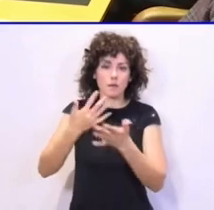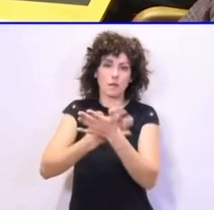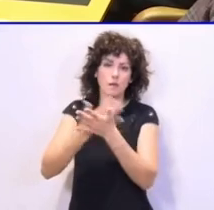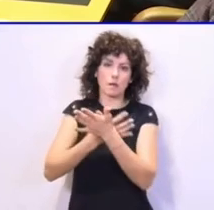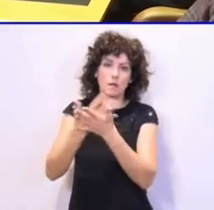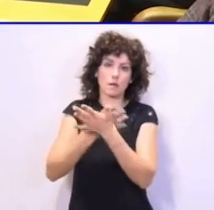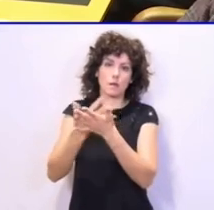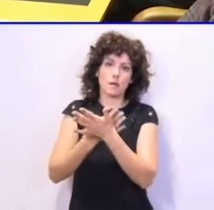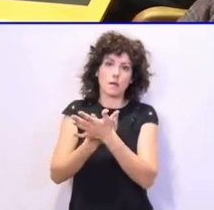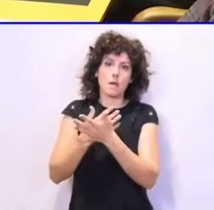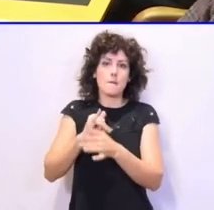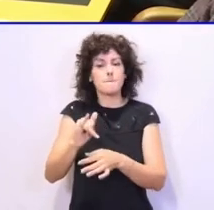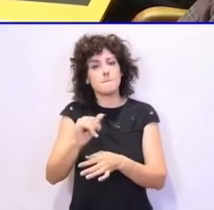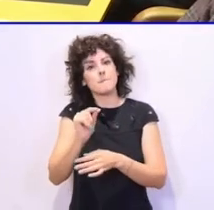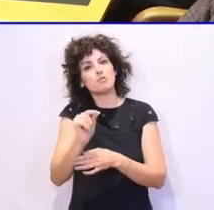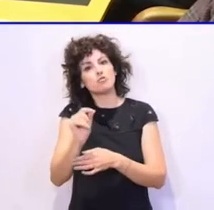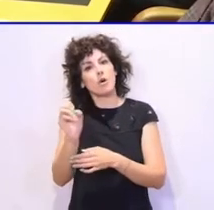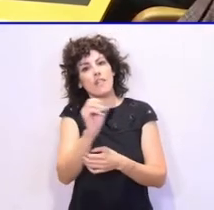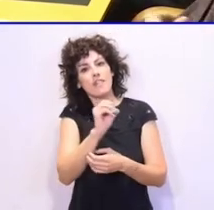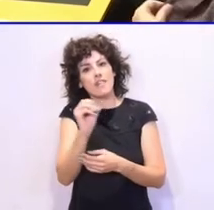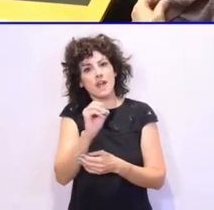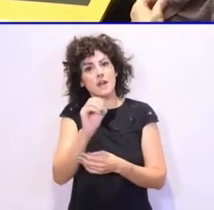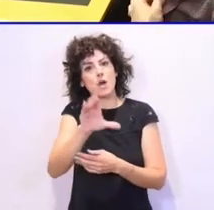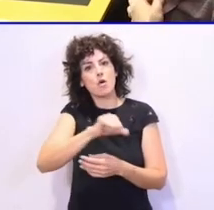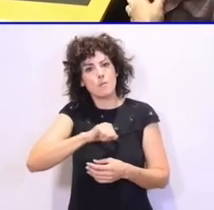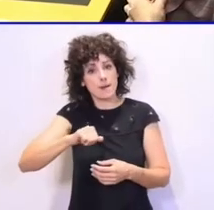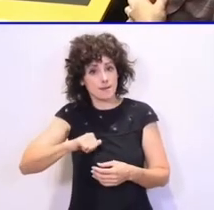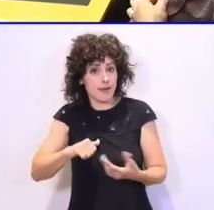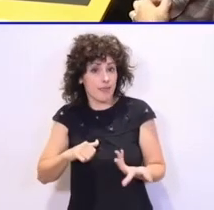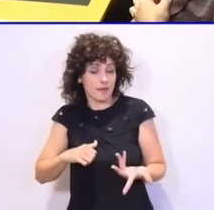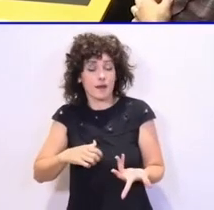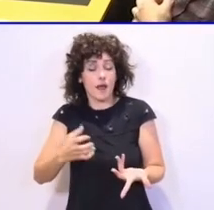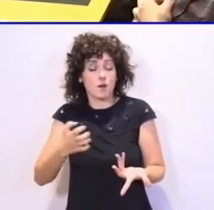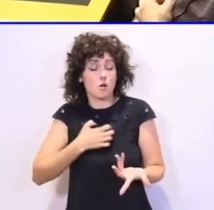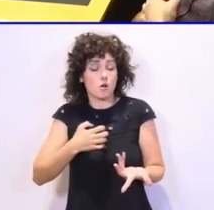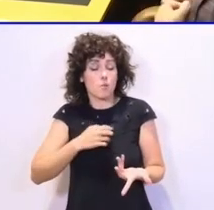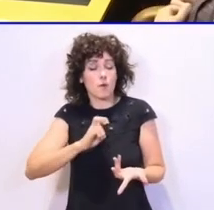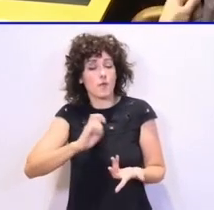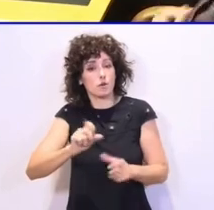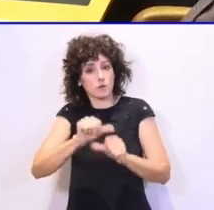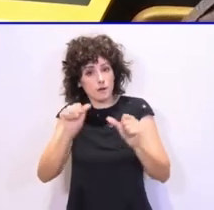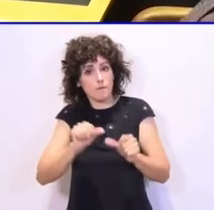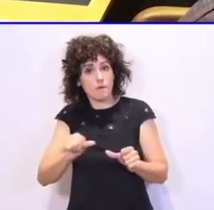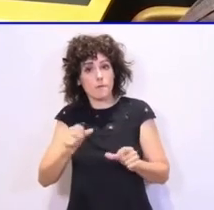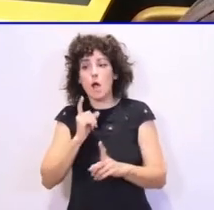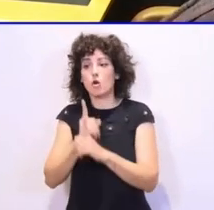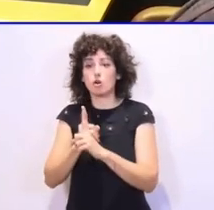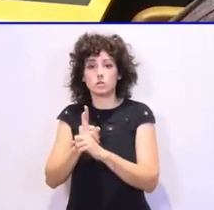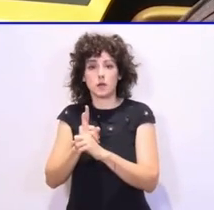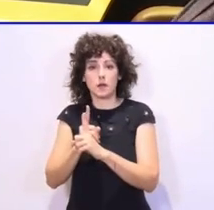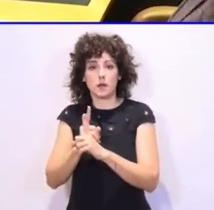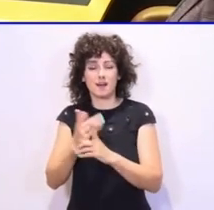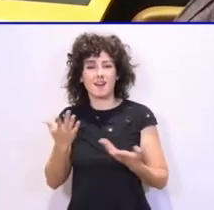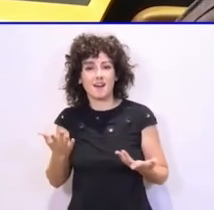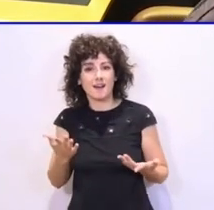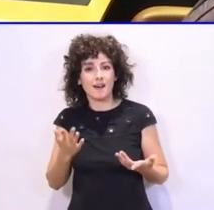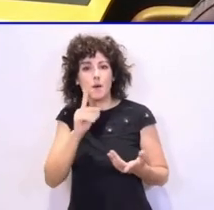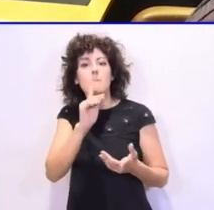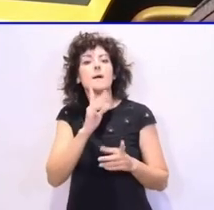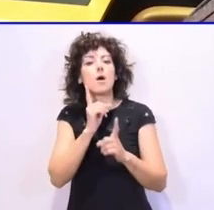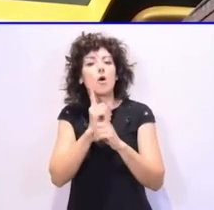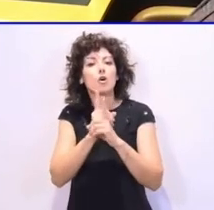desde el minuto cero nuestra comunidad Autónoma como no podía ser de otra manera se ha posicionado en contra pero se ha posicionado en